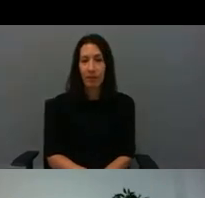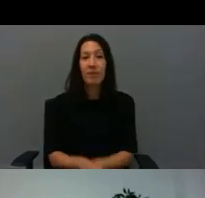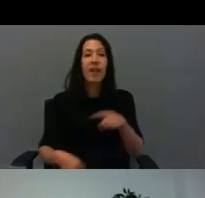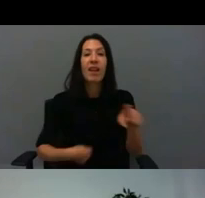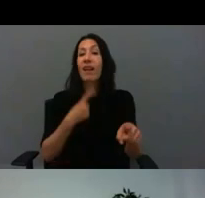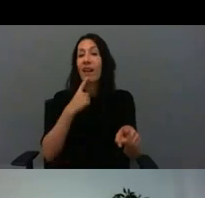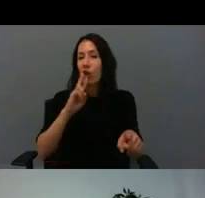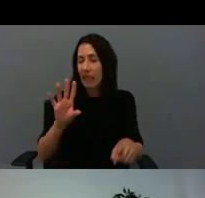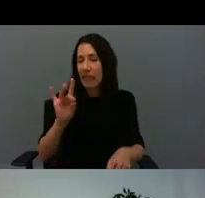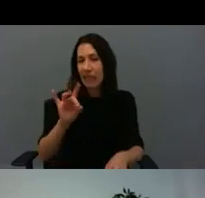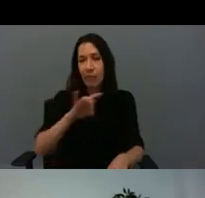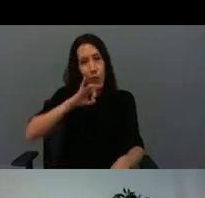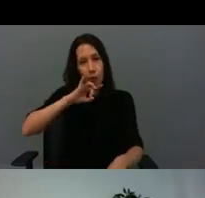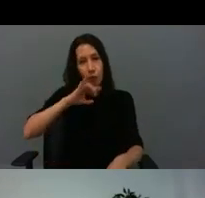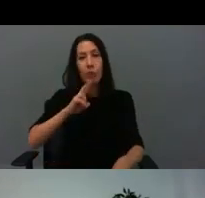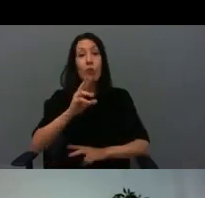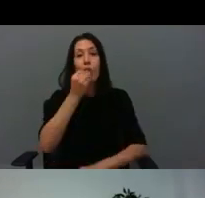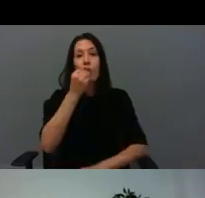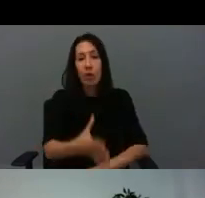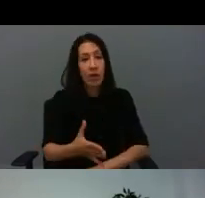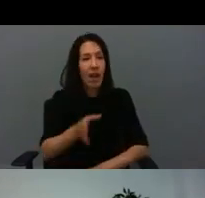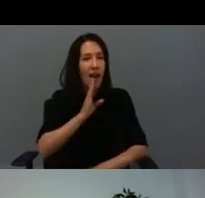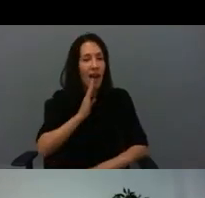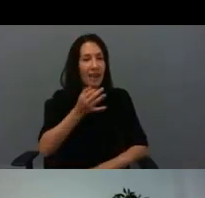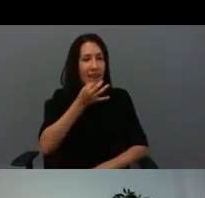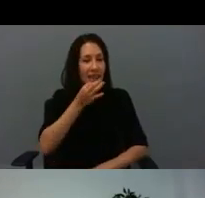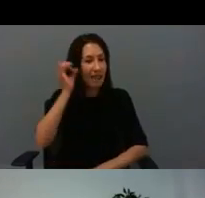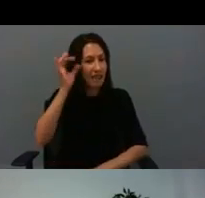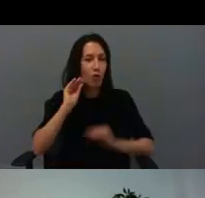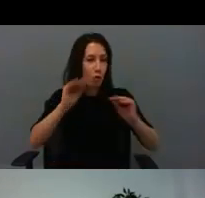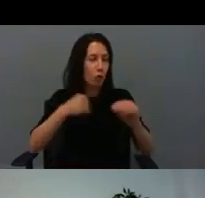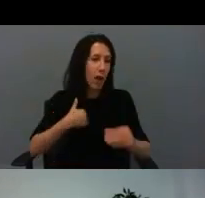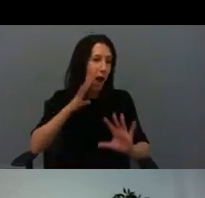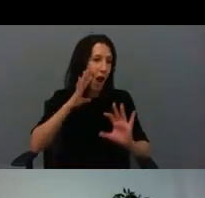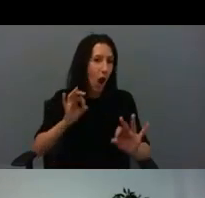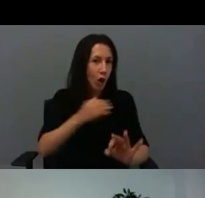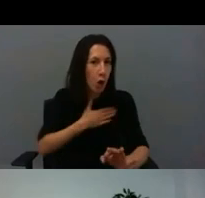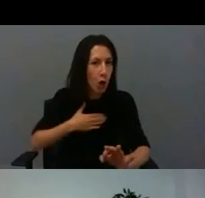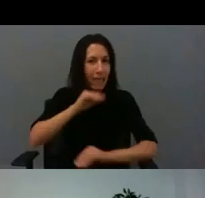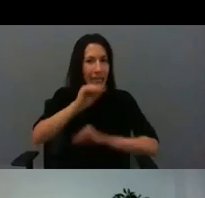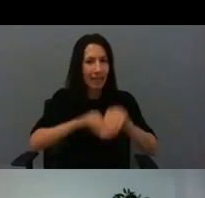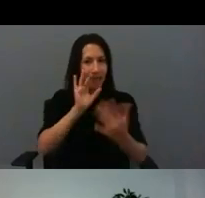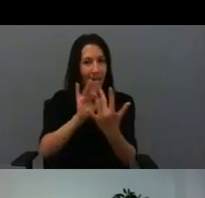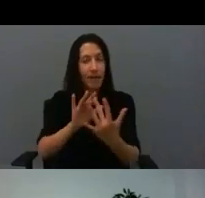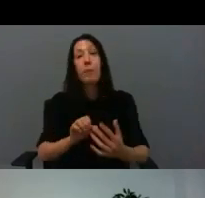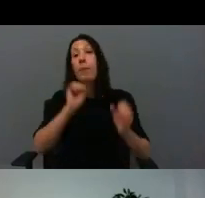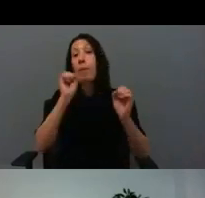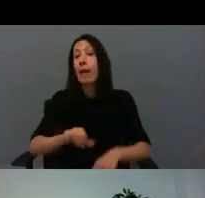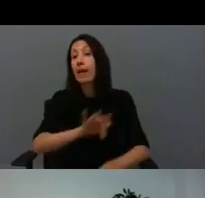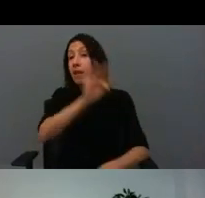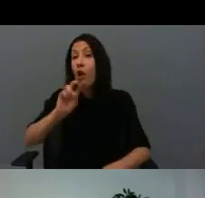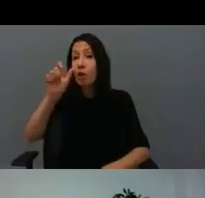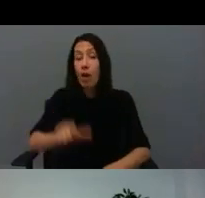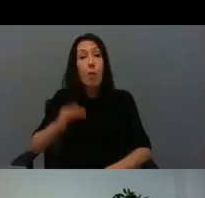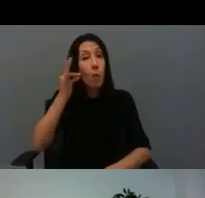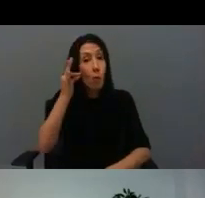Estupendo, Conchi, con esa intervención que has hecho no me extraña. Vamos a dar paso a otra mujer con parálisis cerebral que también nos ha